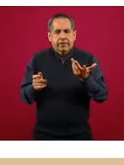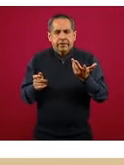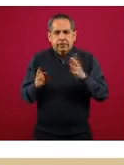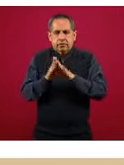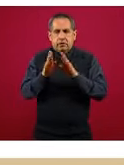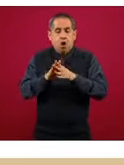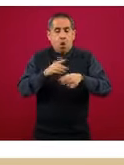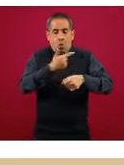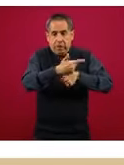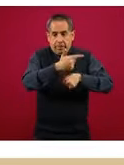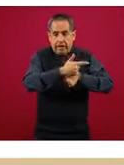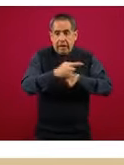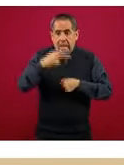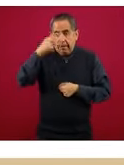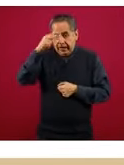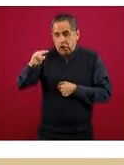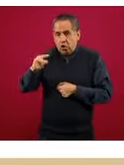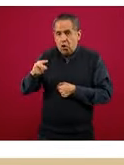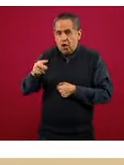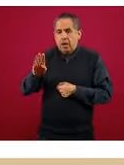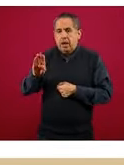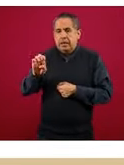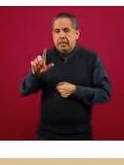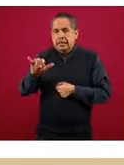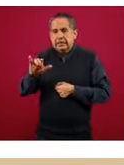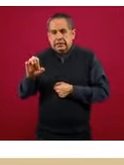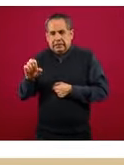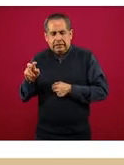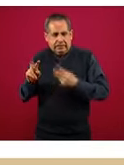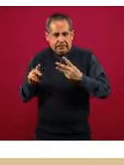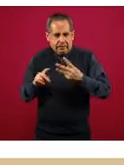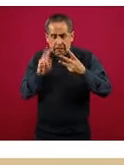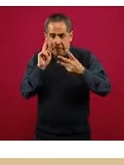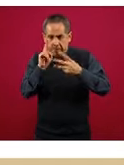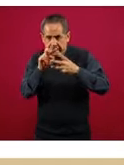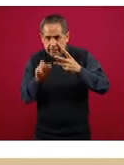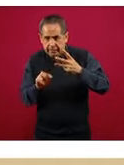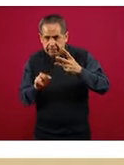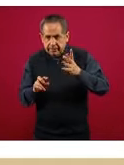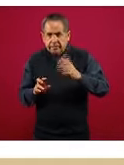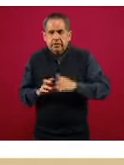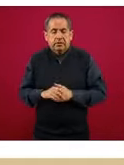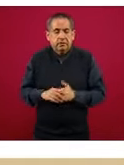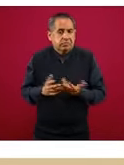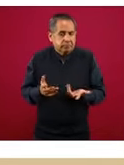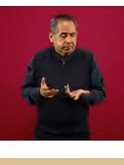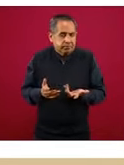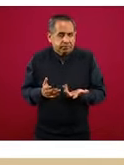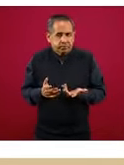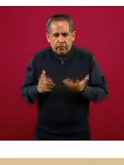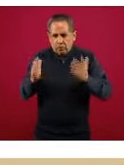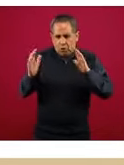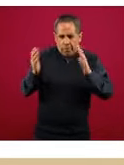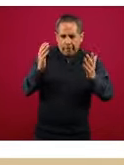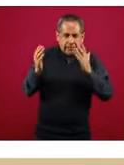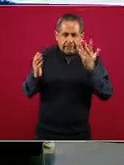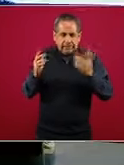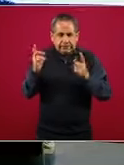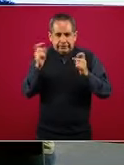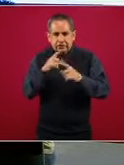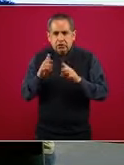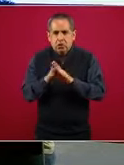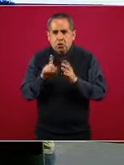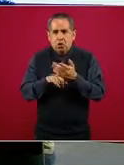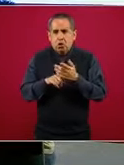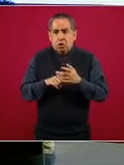presentado: Guatemala, México, Belice. Ahí pueden ver ustedes, aquí no es posible ver por comparación,